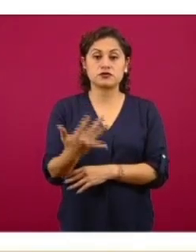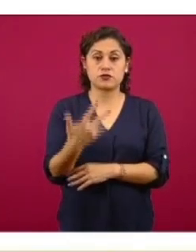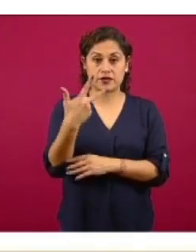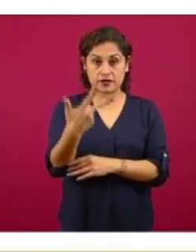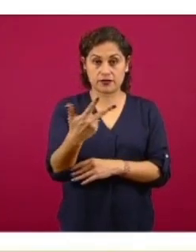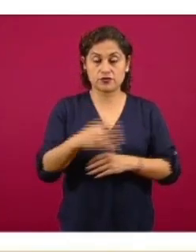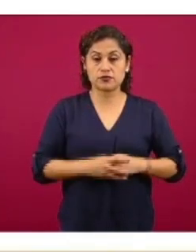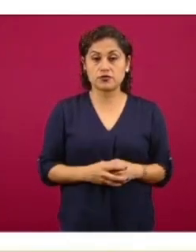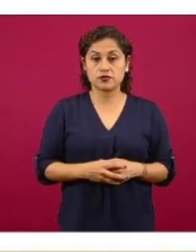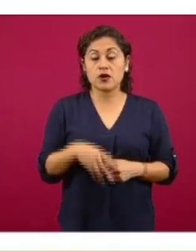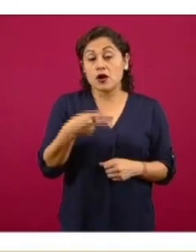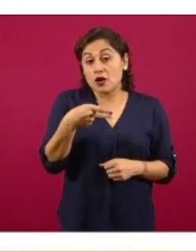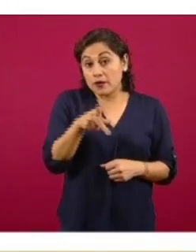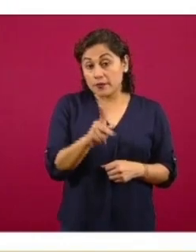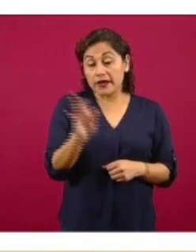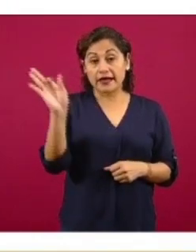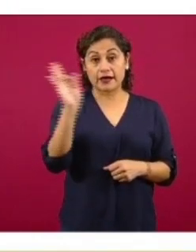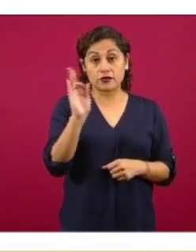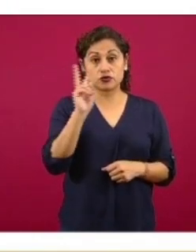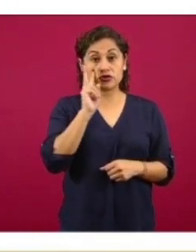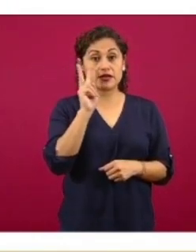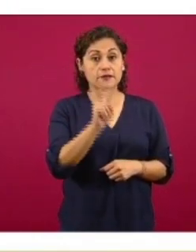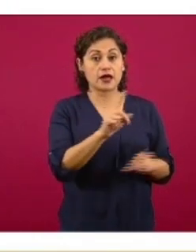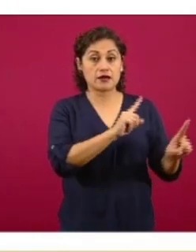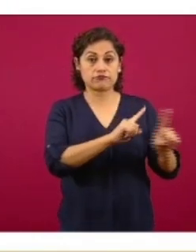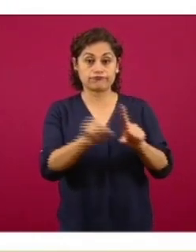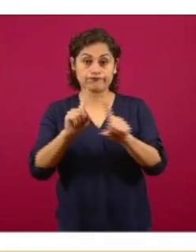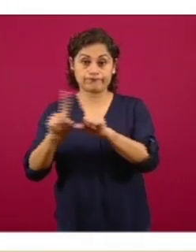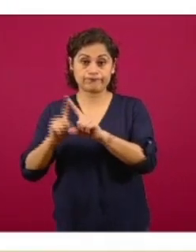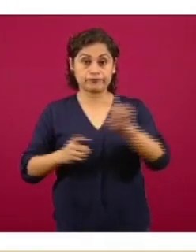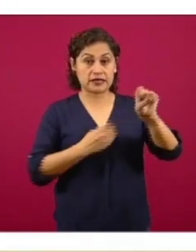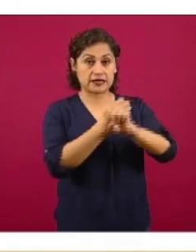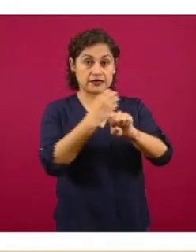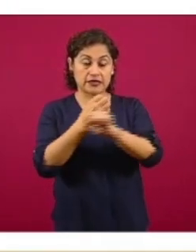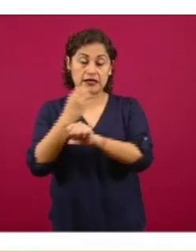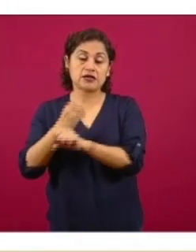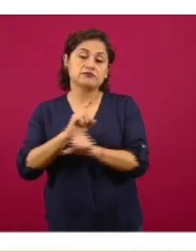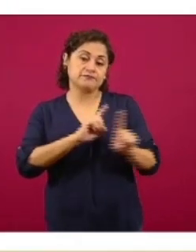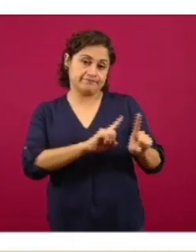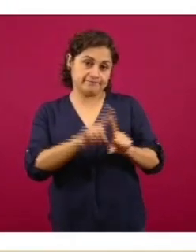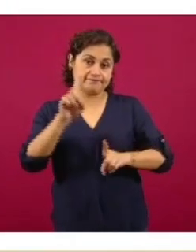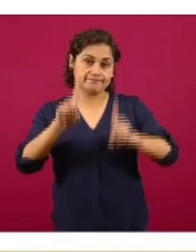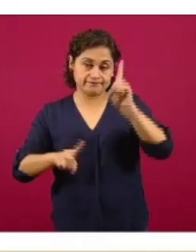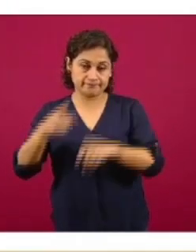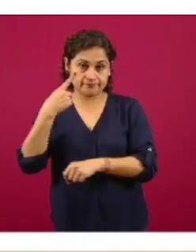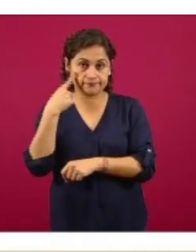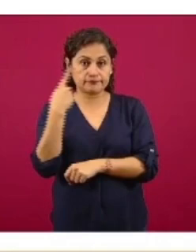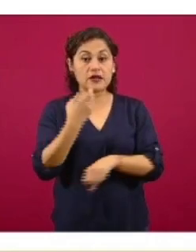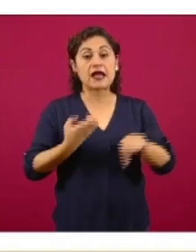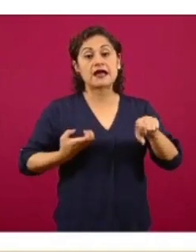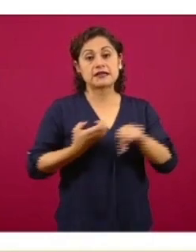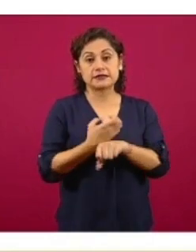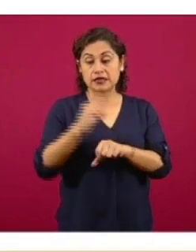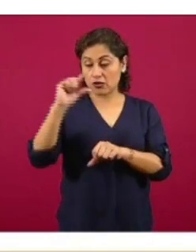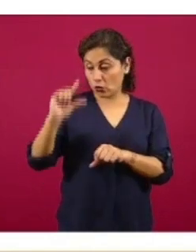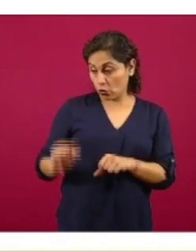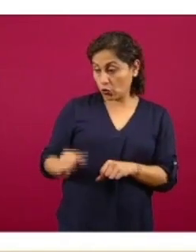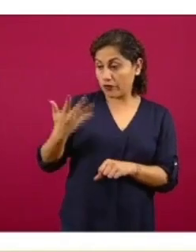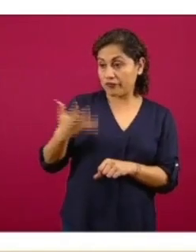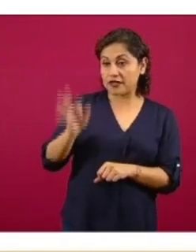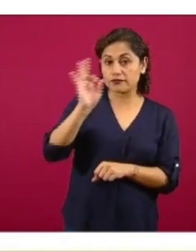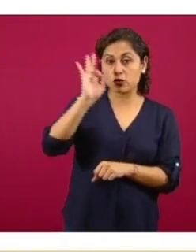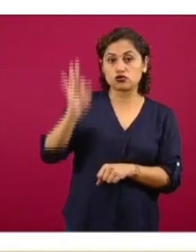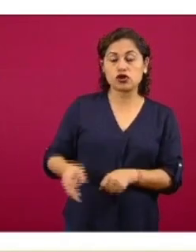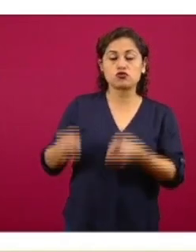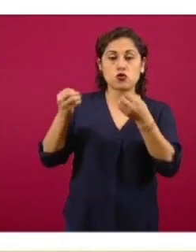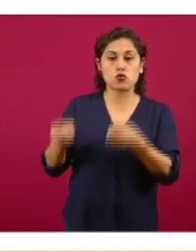16,458. Pero cuando lo vemos por entidades, vemos una gran heterogeneidad, desde estados que tienen menos del 10% de ocupación,